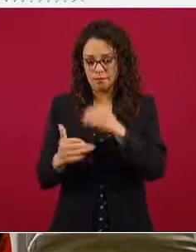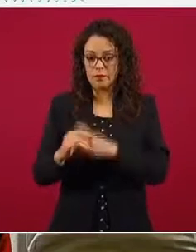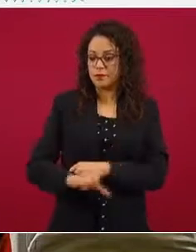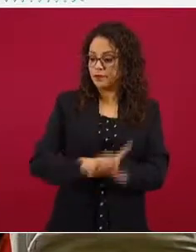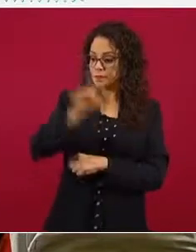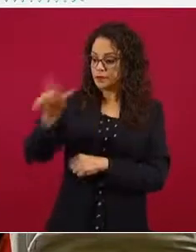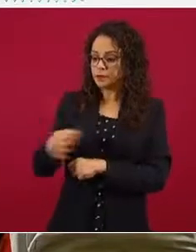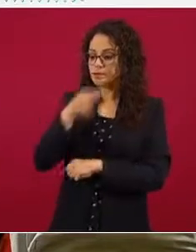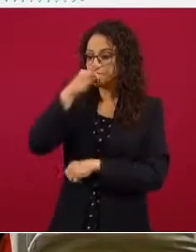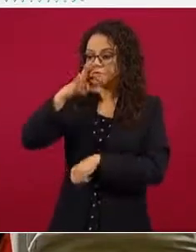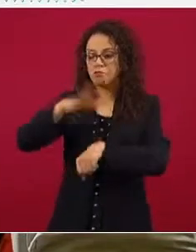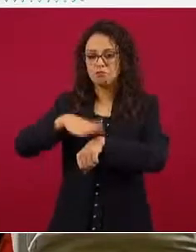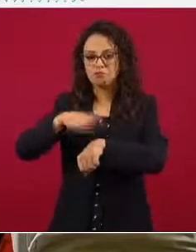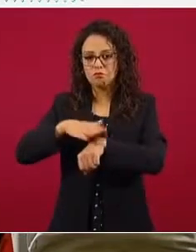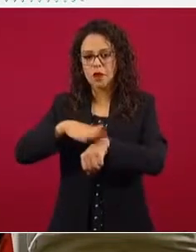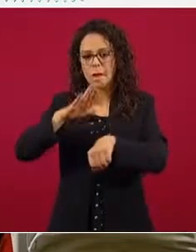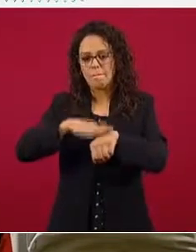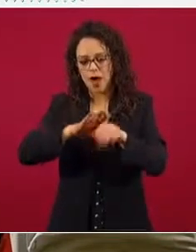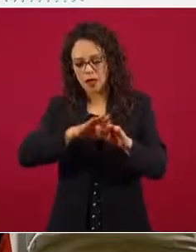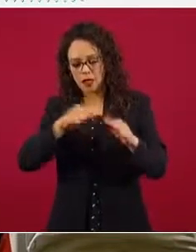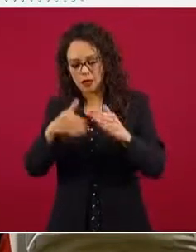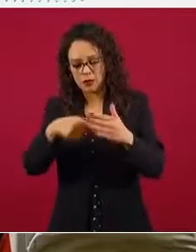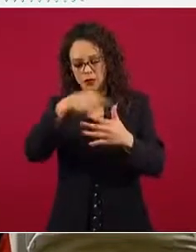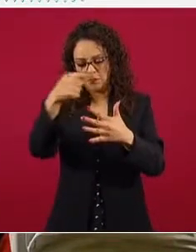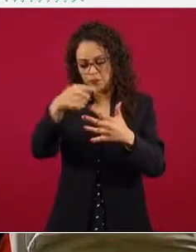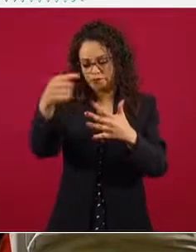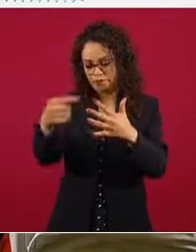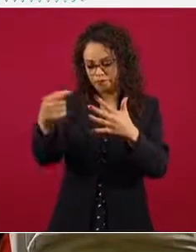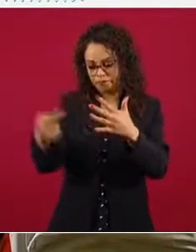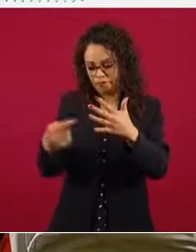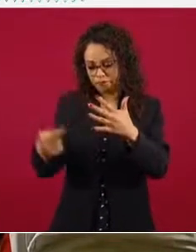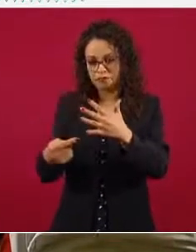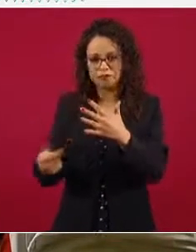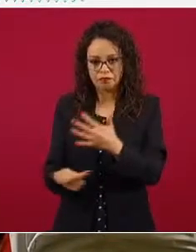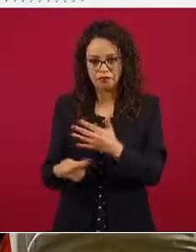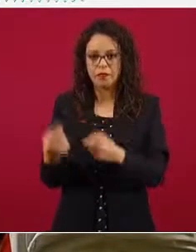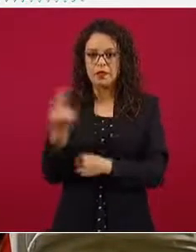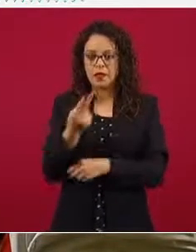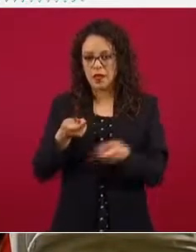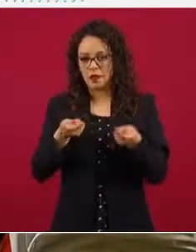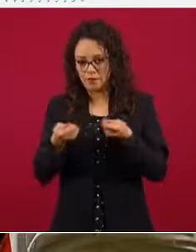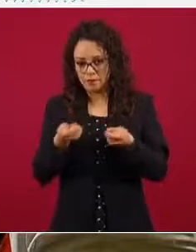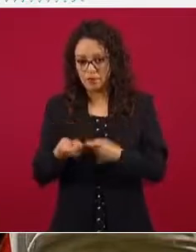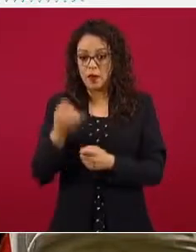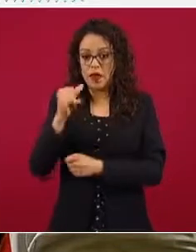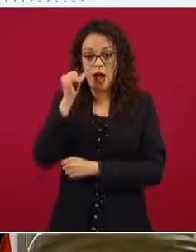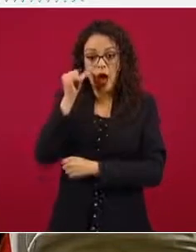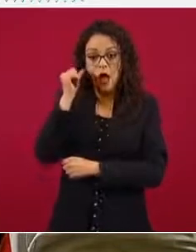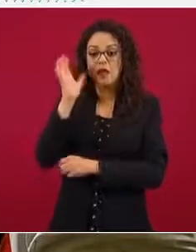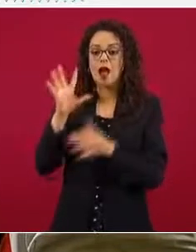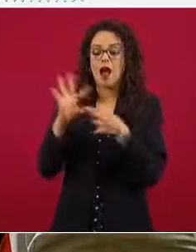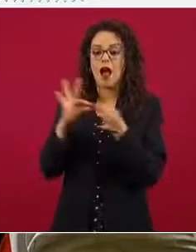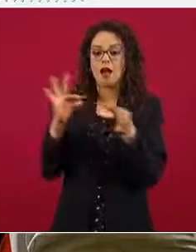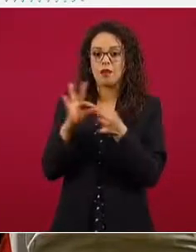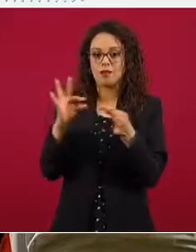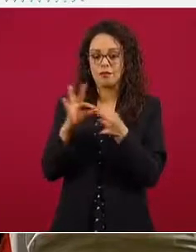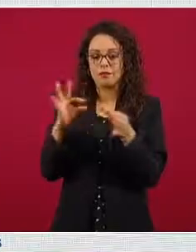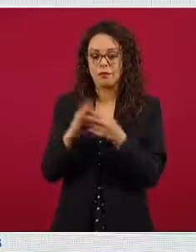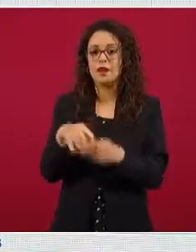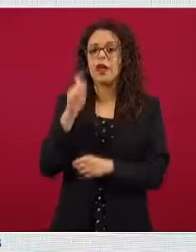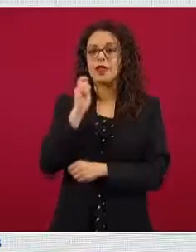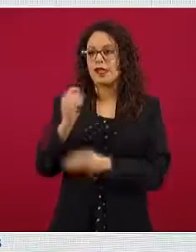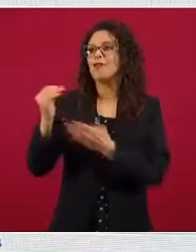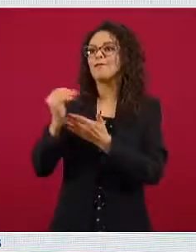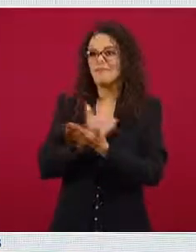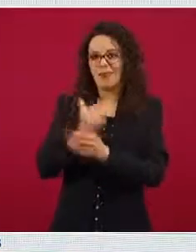específicas y ayer presentábamos por la noche la reducción de la movilidad en el espacio público. Eso hace 3 semanas. Y